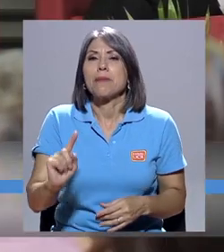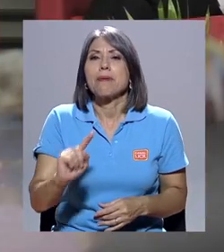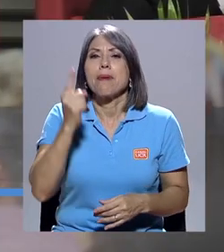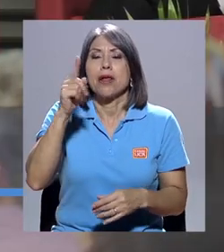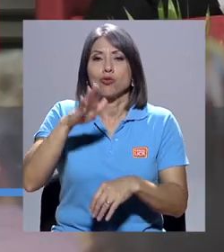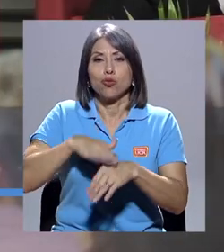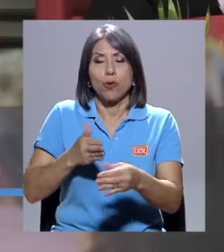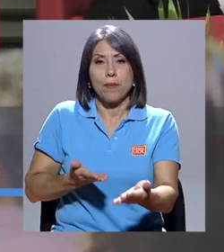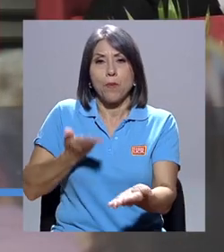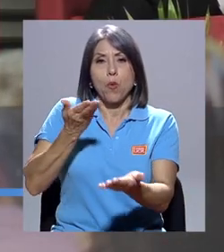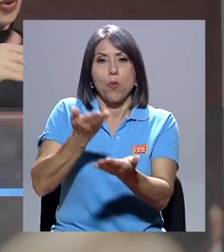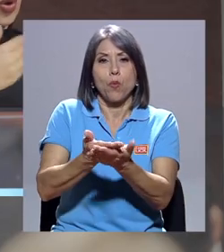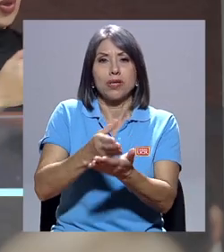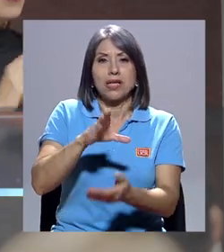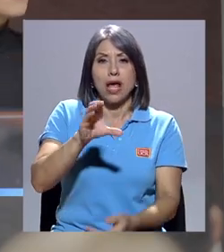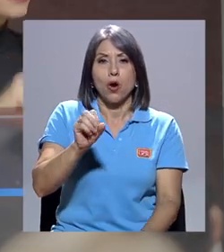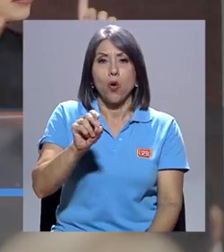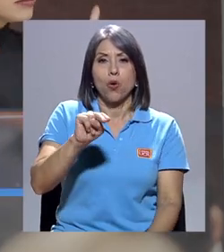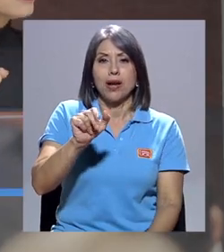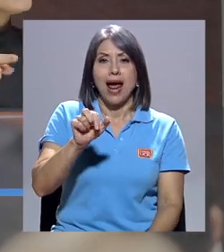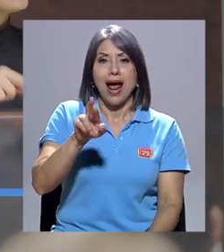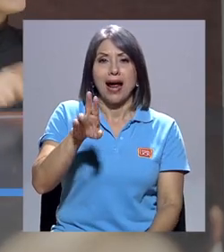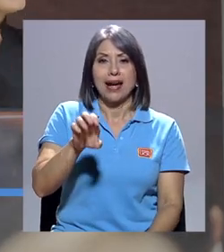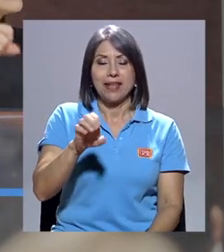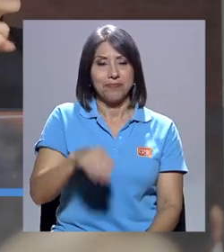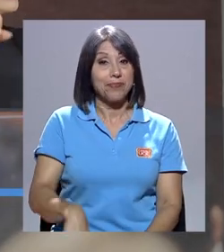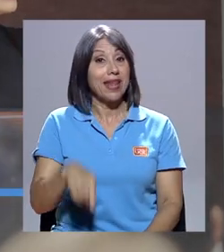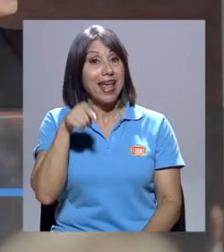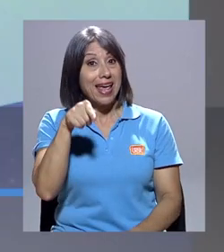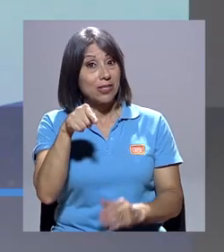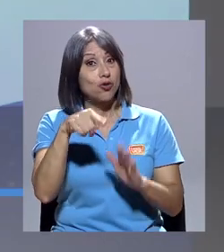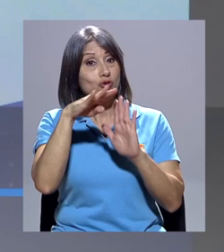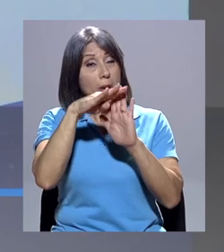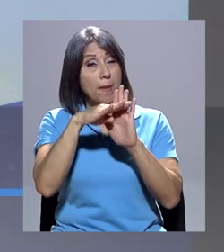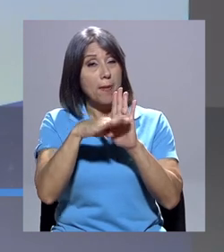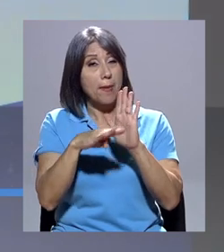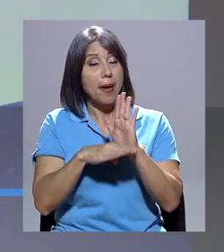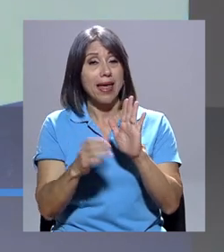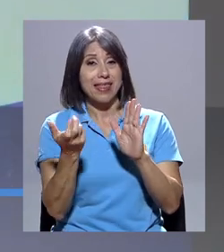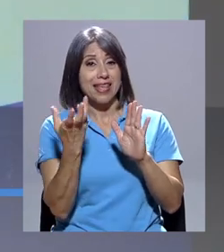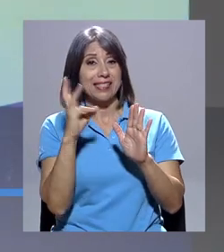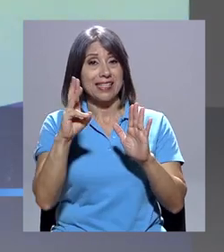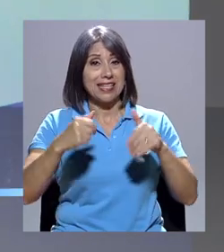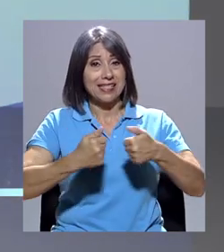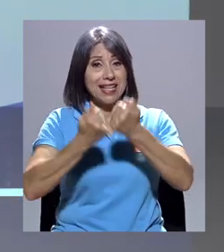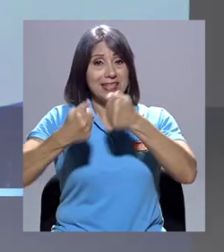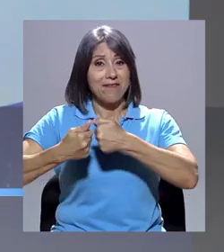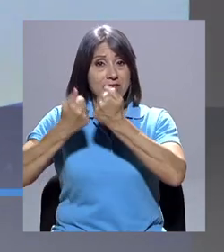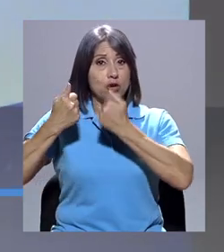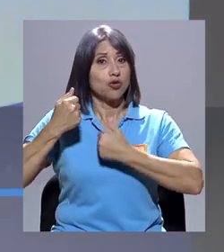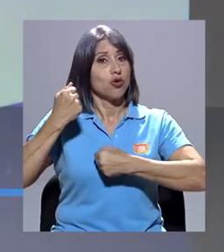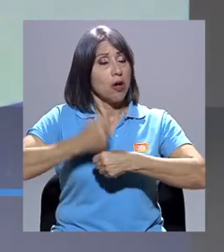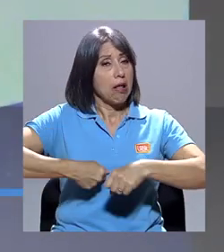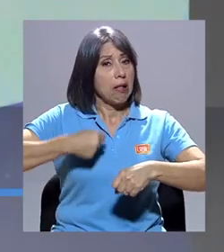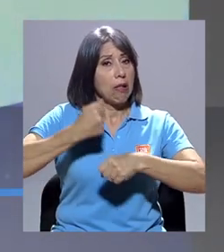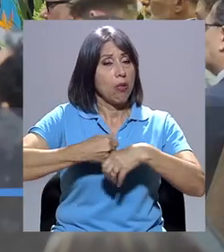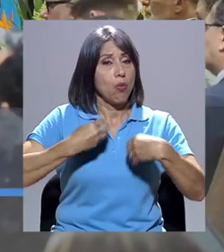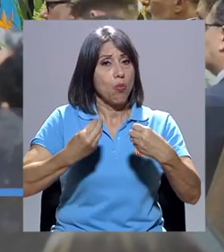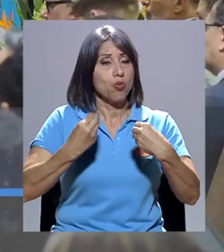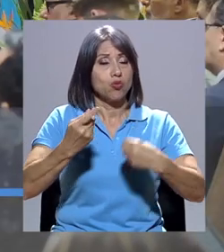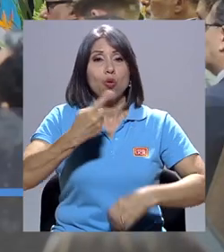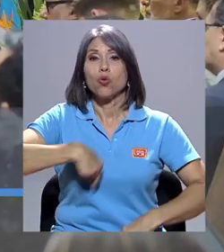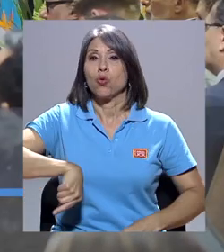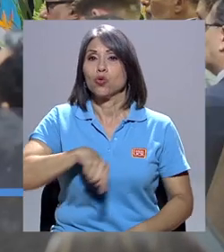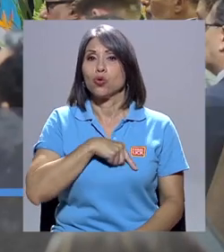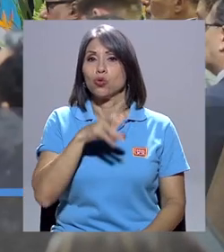eso de esos 16 desafíos que realmente se hizo un gran trabajo para llegar a los 16 pero tenemos claro que nosotros los como como